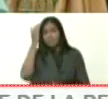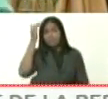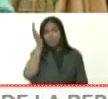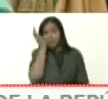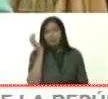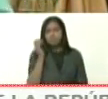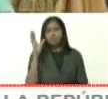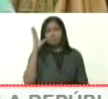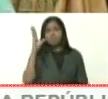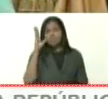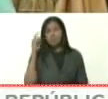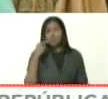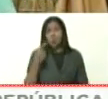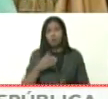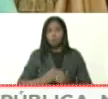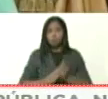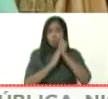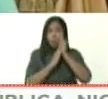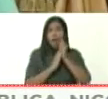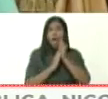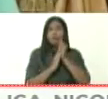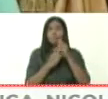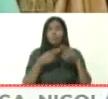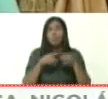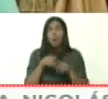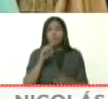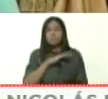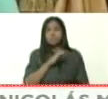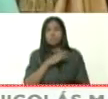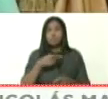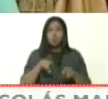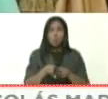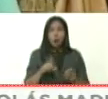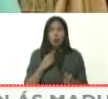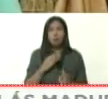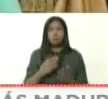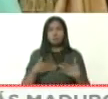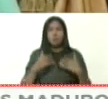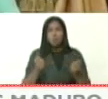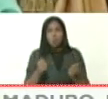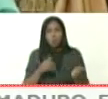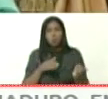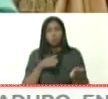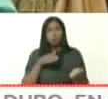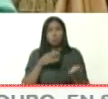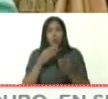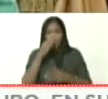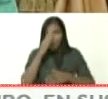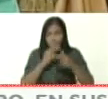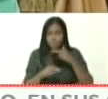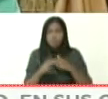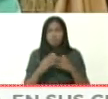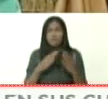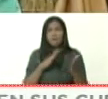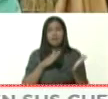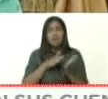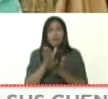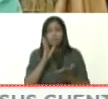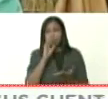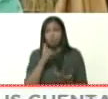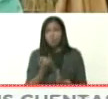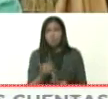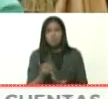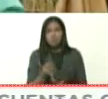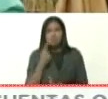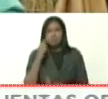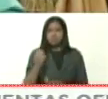Chile y no fue capaz de llevarle, siendo médica, salud a los humildes, gratuita. Y debería agarrar una piedra y darse